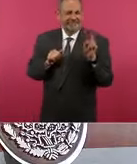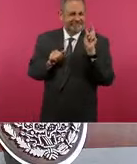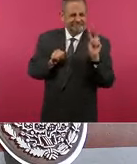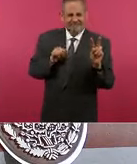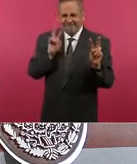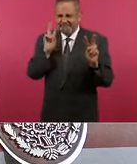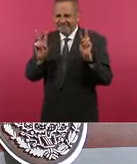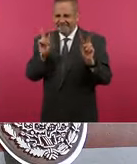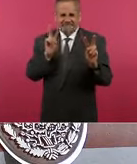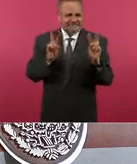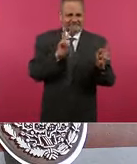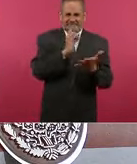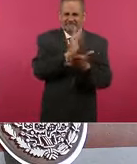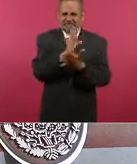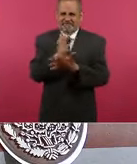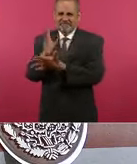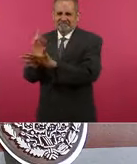para